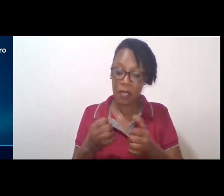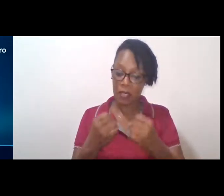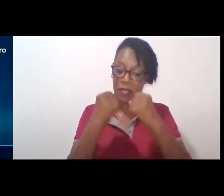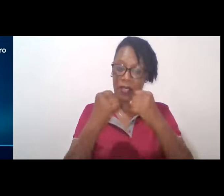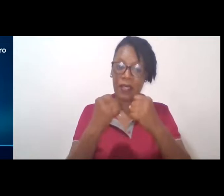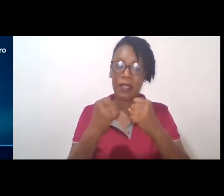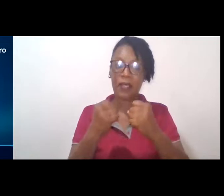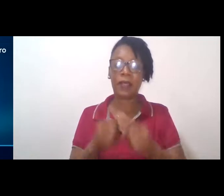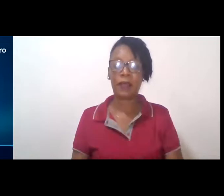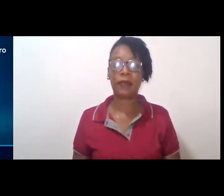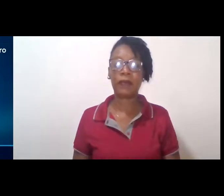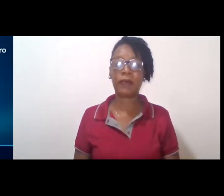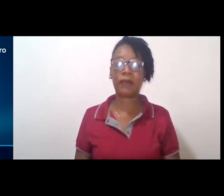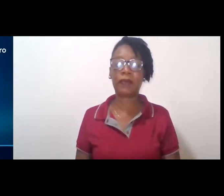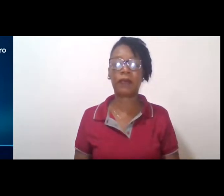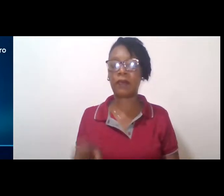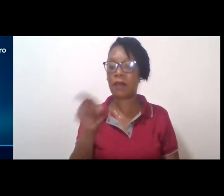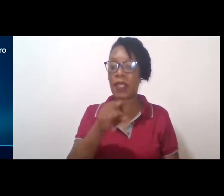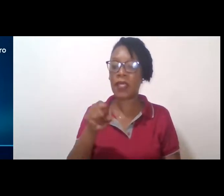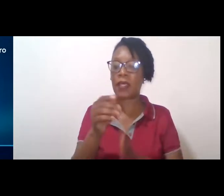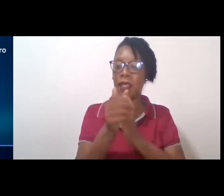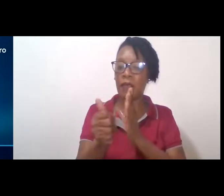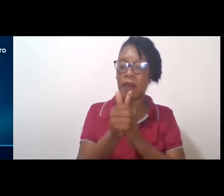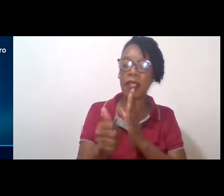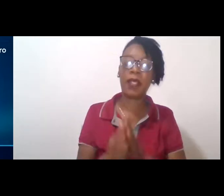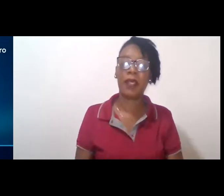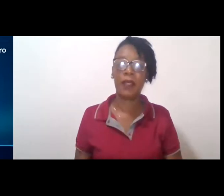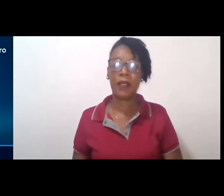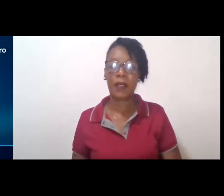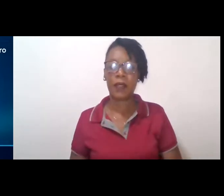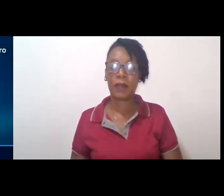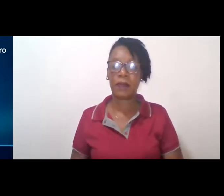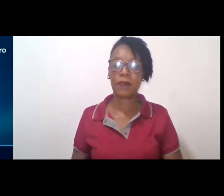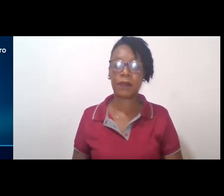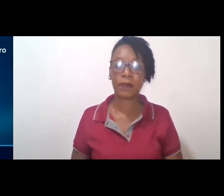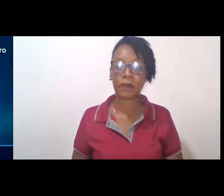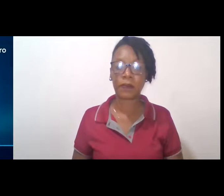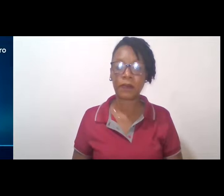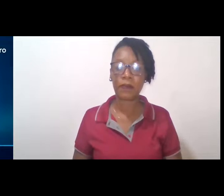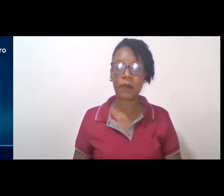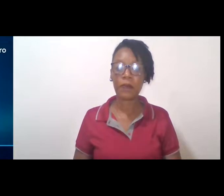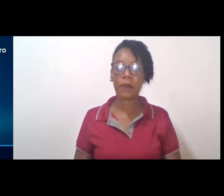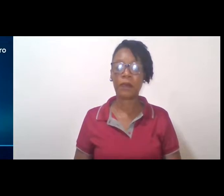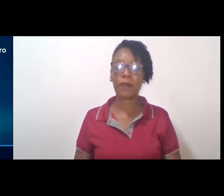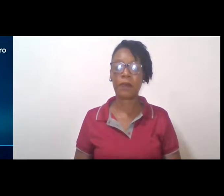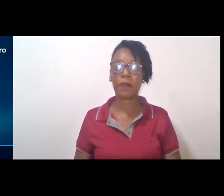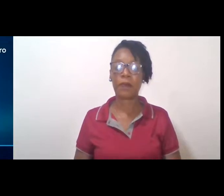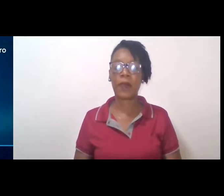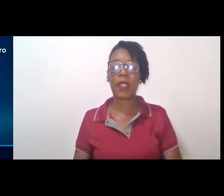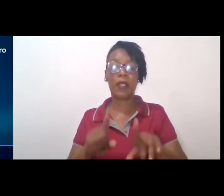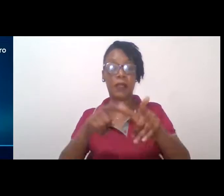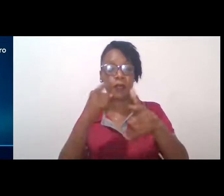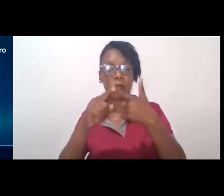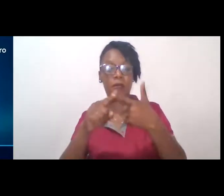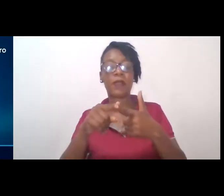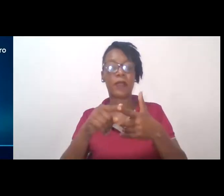son precisamente esas capacidades, esas habilidades. Entonces, sería importante que lo llevemos para que conozca los diferentes salones